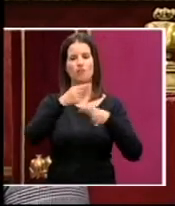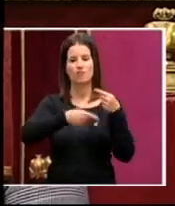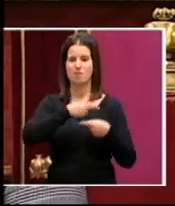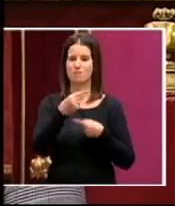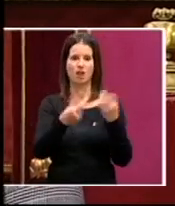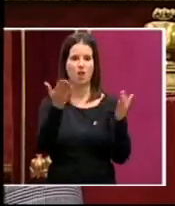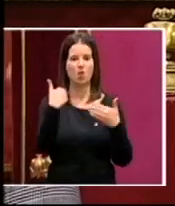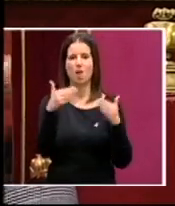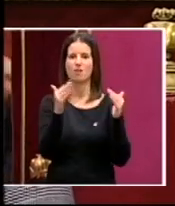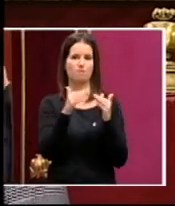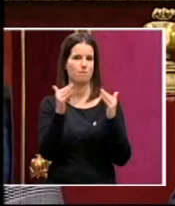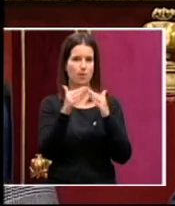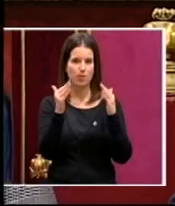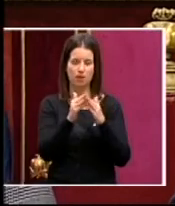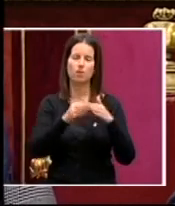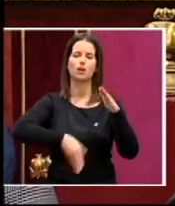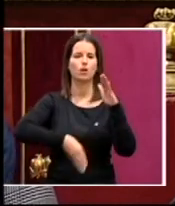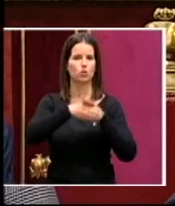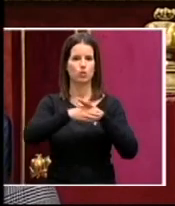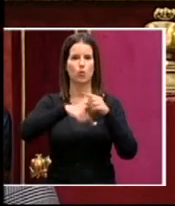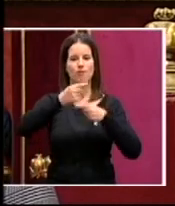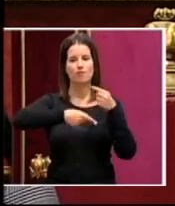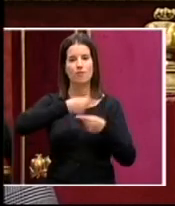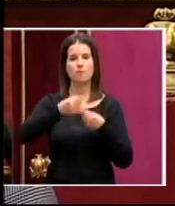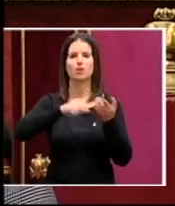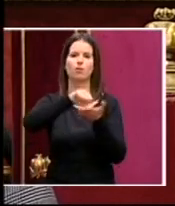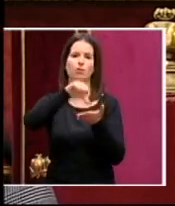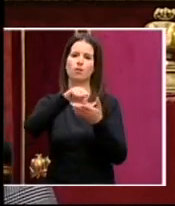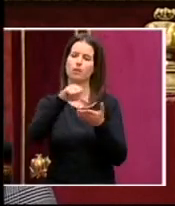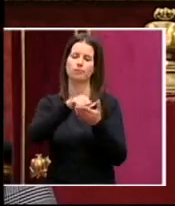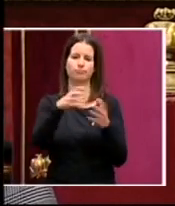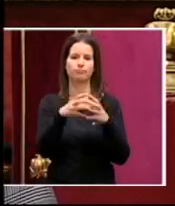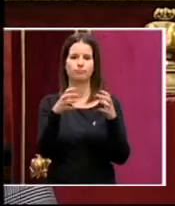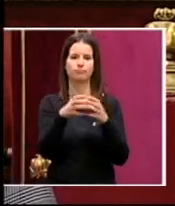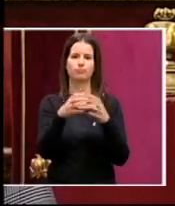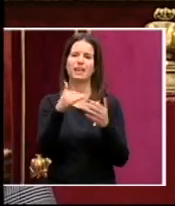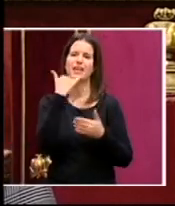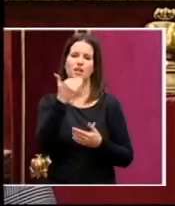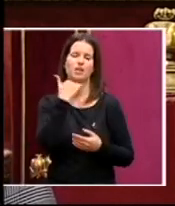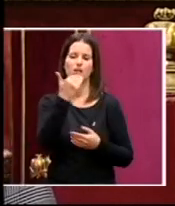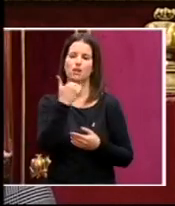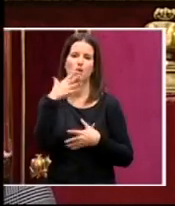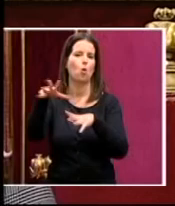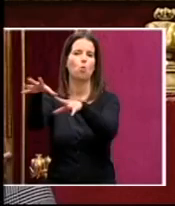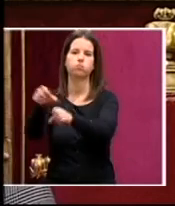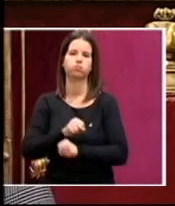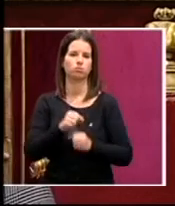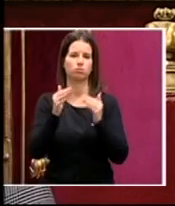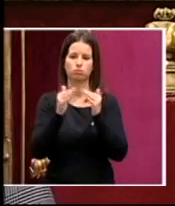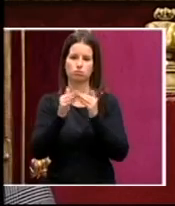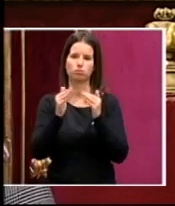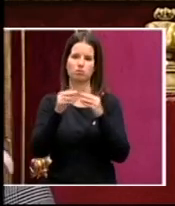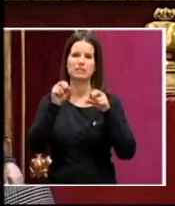sin una vivienda digna y sigue habiendo familias en la ciudad de Granada con el riesgo de un alzamiento de vivienda y de quedarse sin vivienda. Por